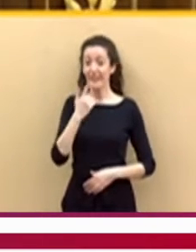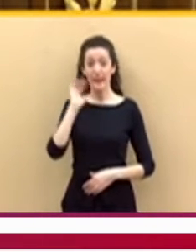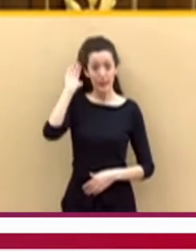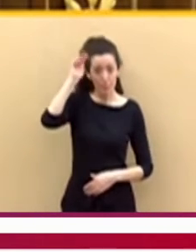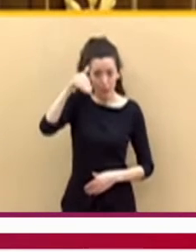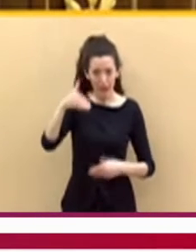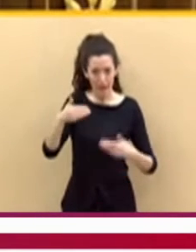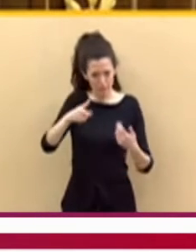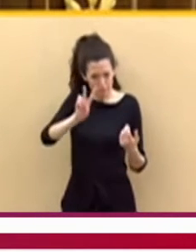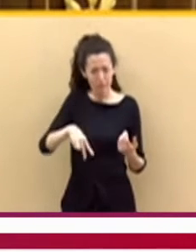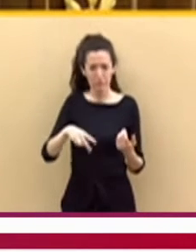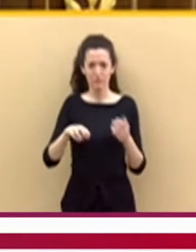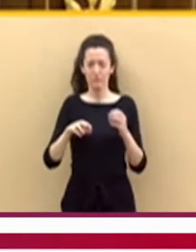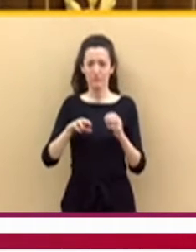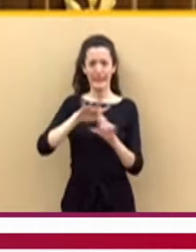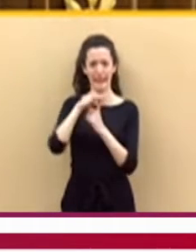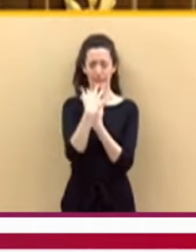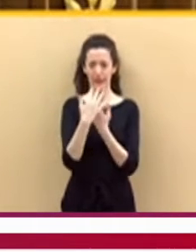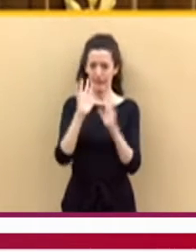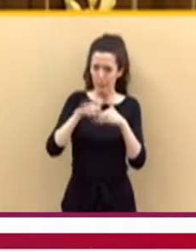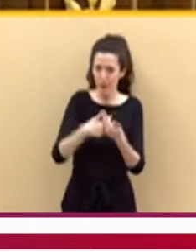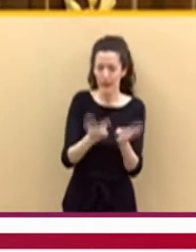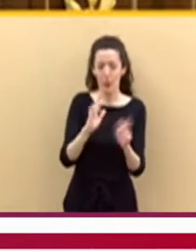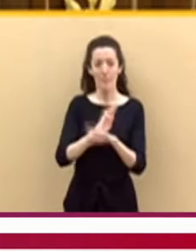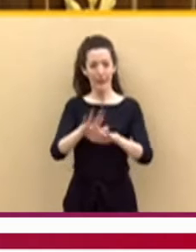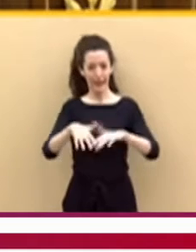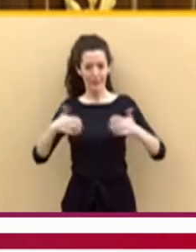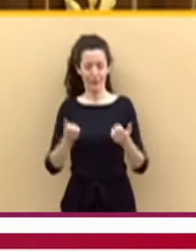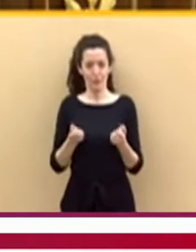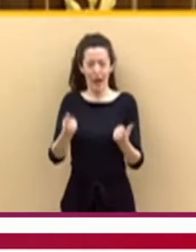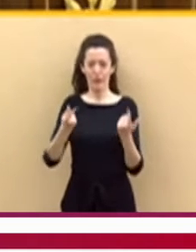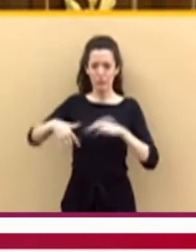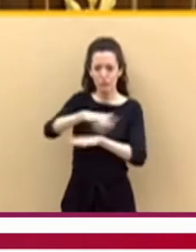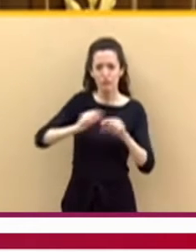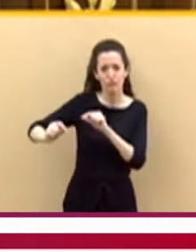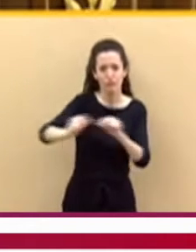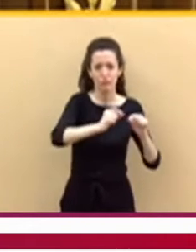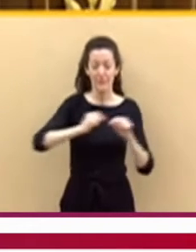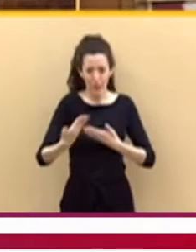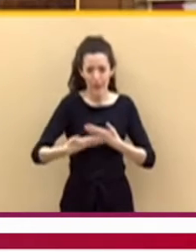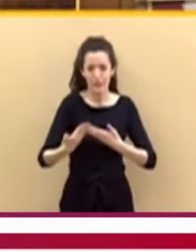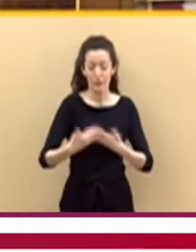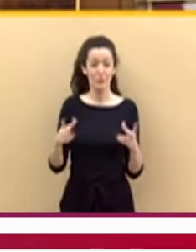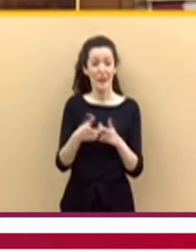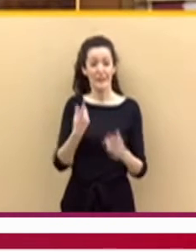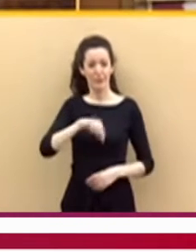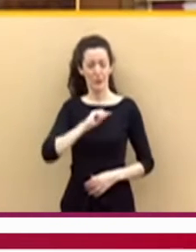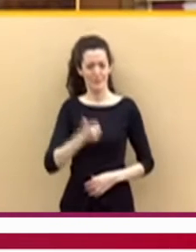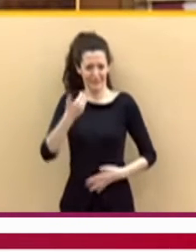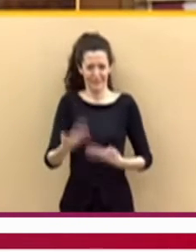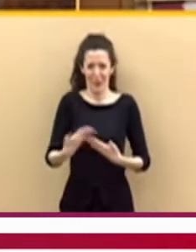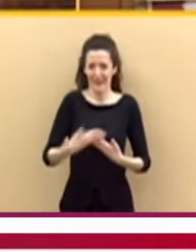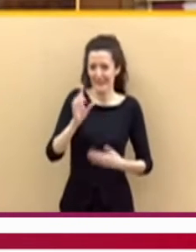5. Exactamente. Pero bueno, ¿por qué no se hace? Porque se piensa más con el